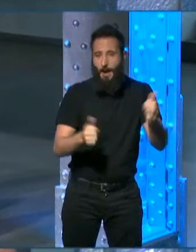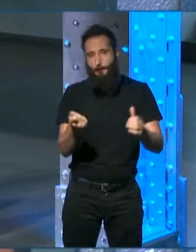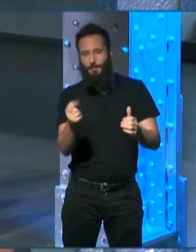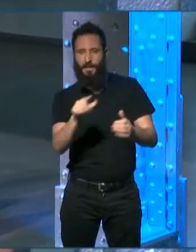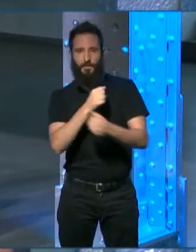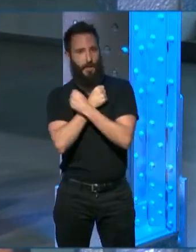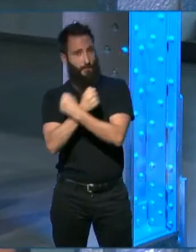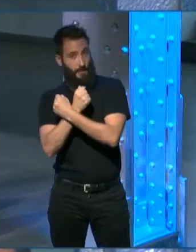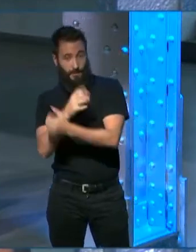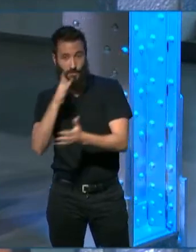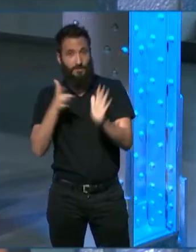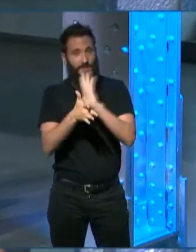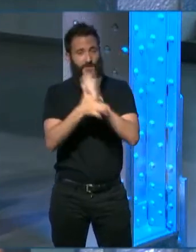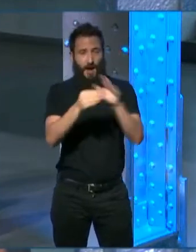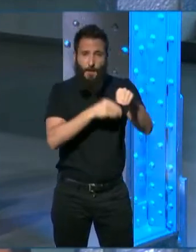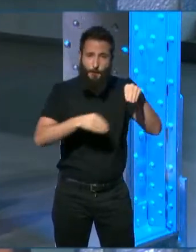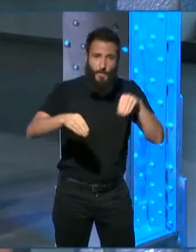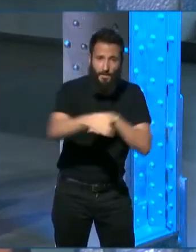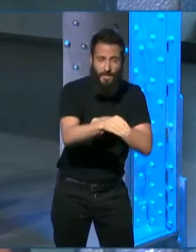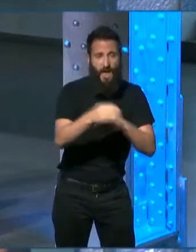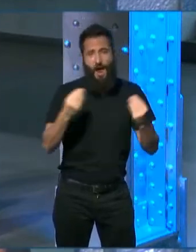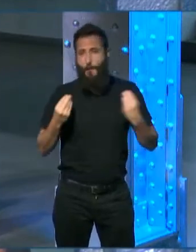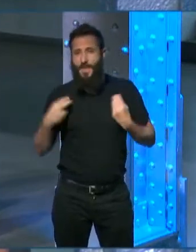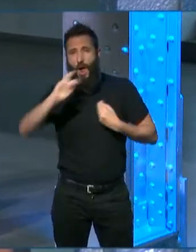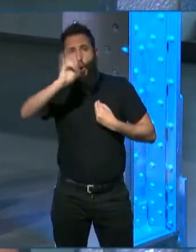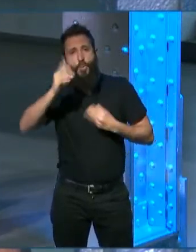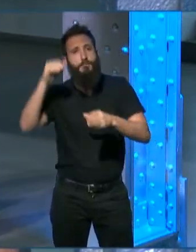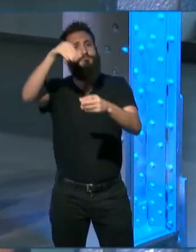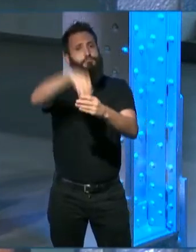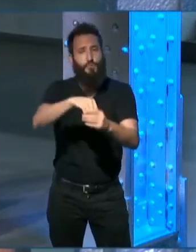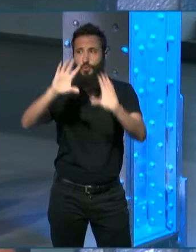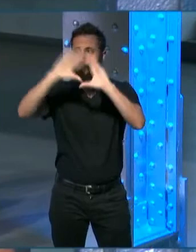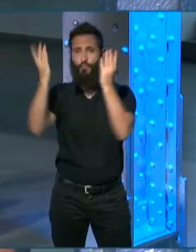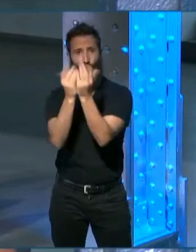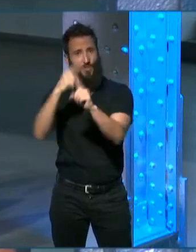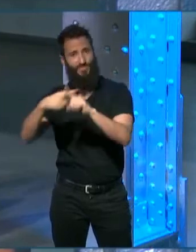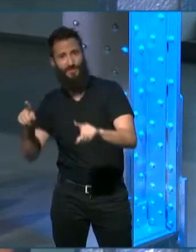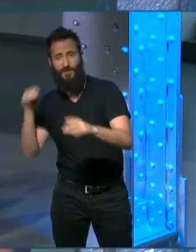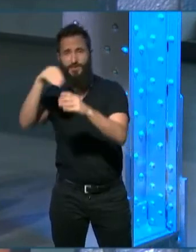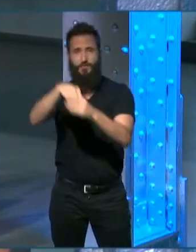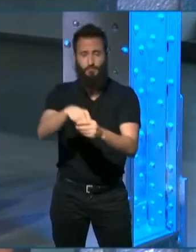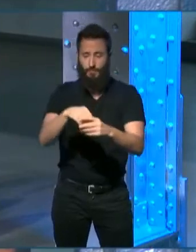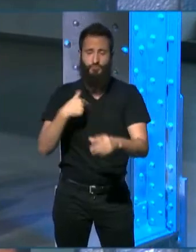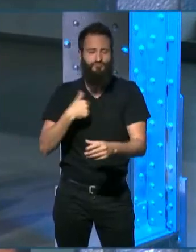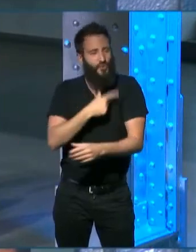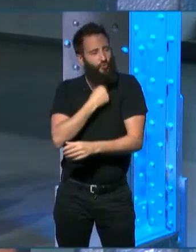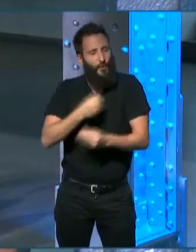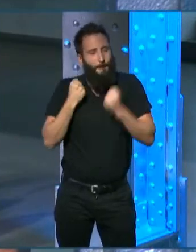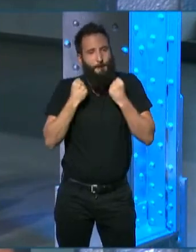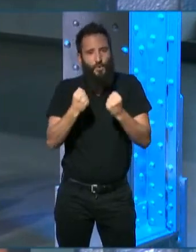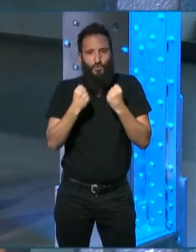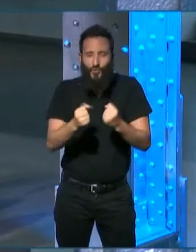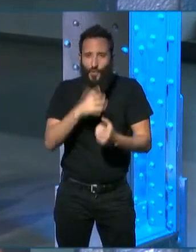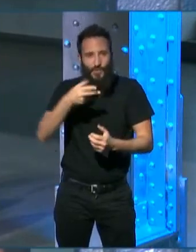es empatizar, es meterse en otras vidas, en otros mundos. Y me gustó mucho la experiencia de